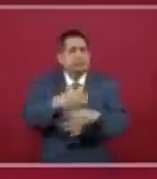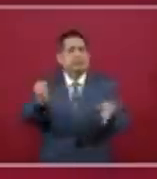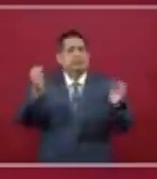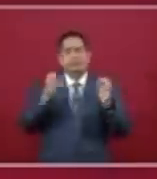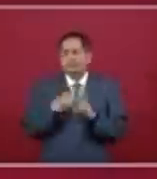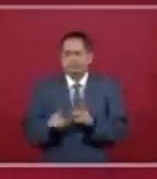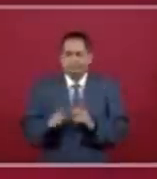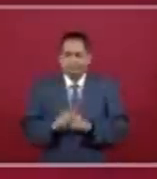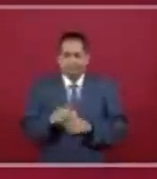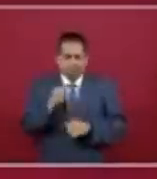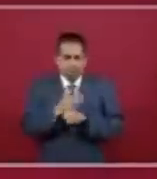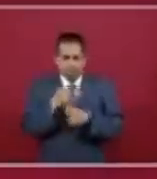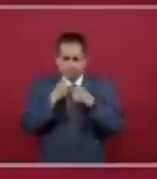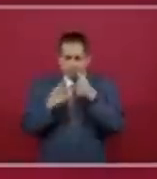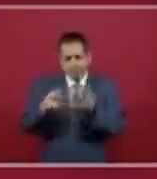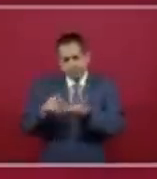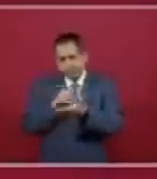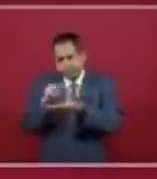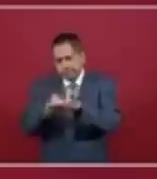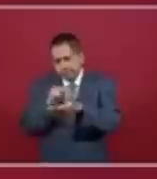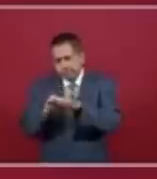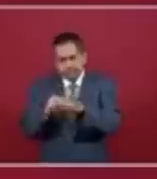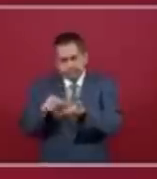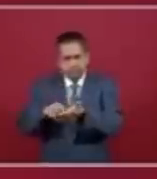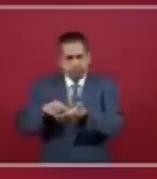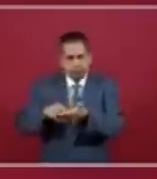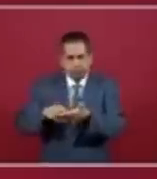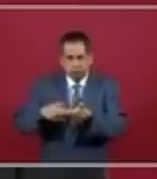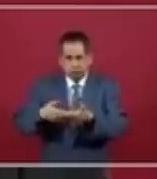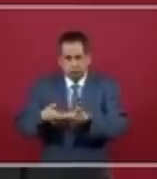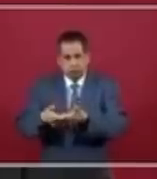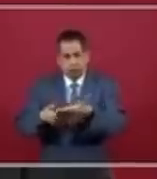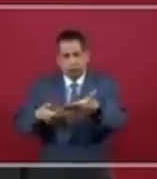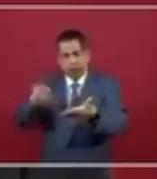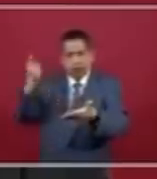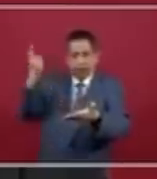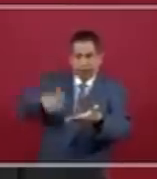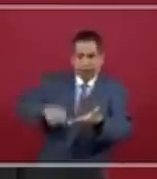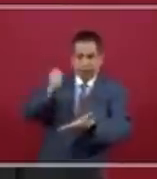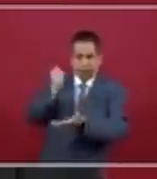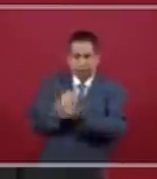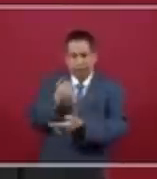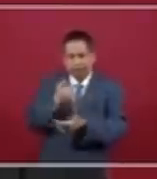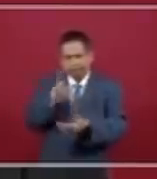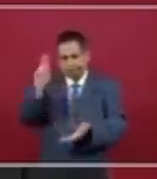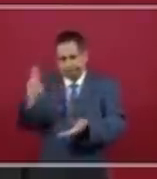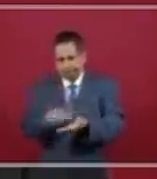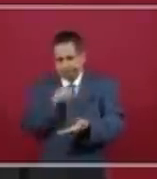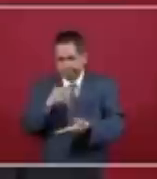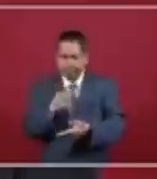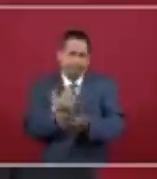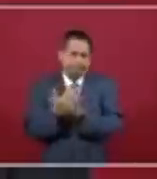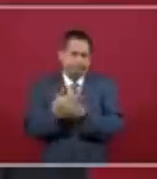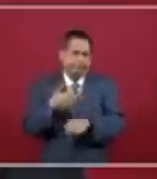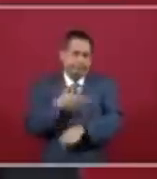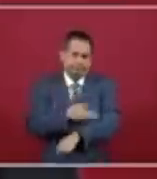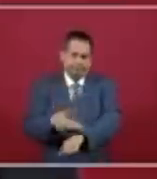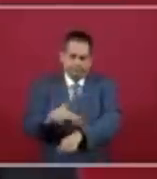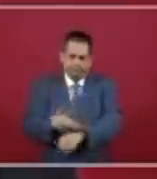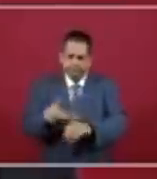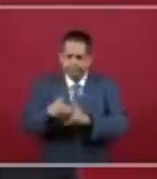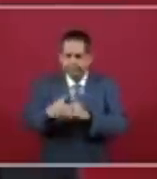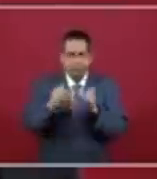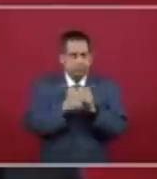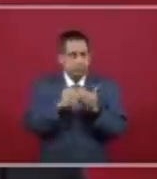conocer, hoy estamos firmando el decreto y es un proceso de